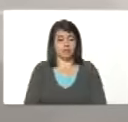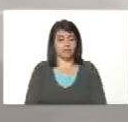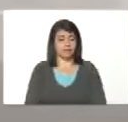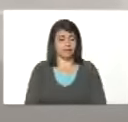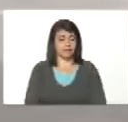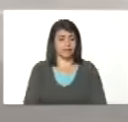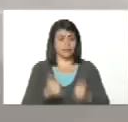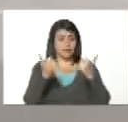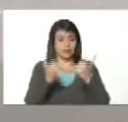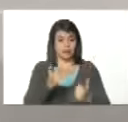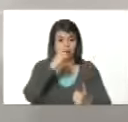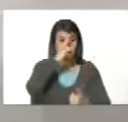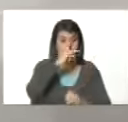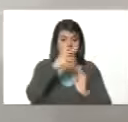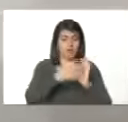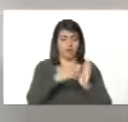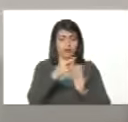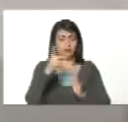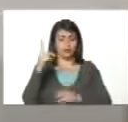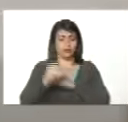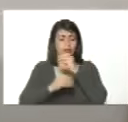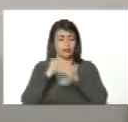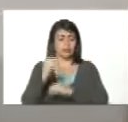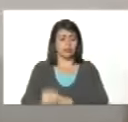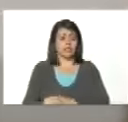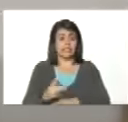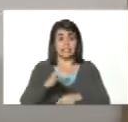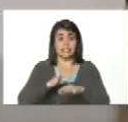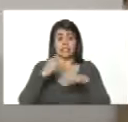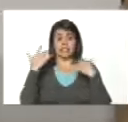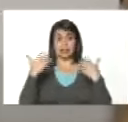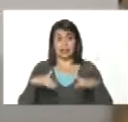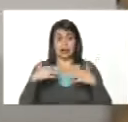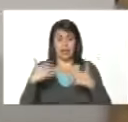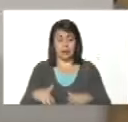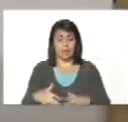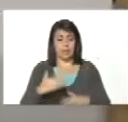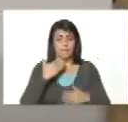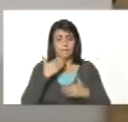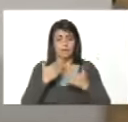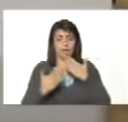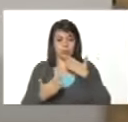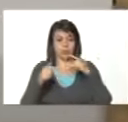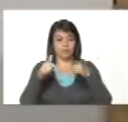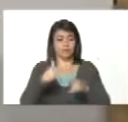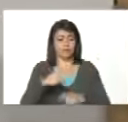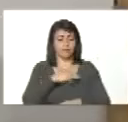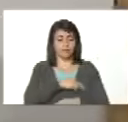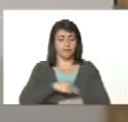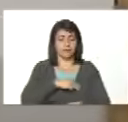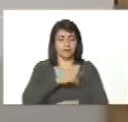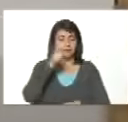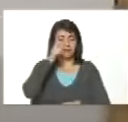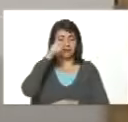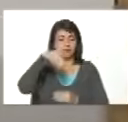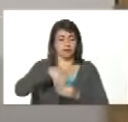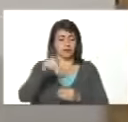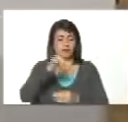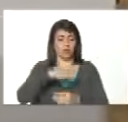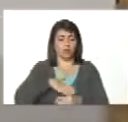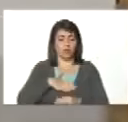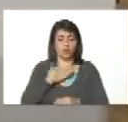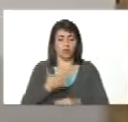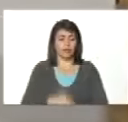Ya el año 21 incurrieron en gravísimas faltas. Por tanto, se les exigió que la misión de observación electoral no podía